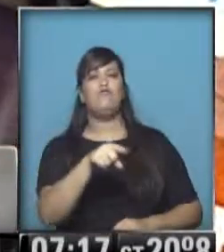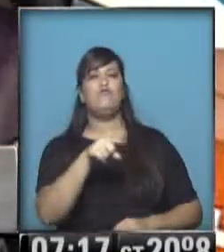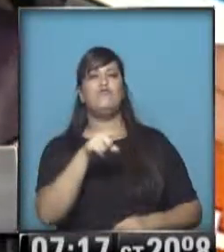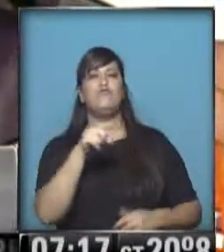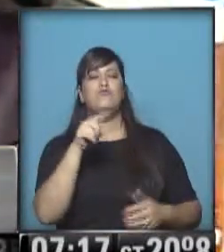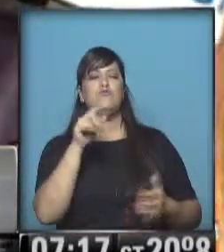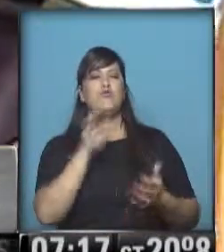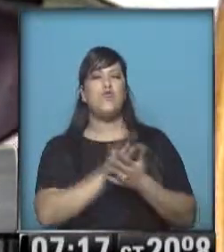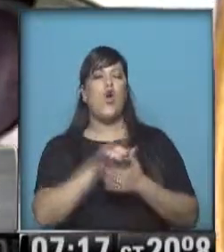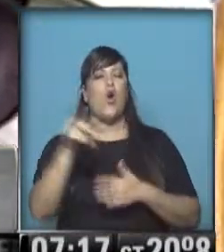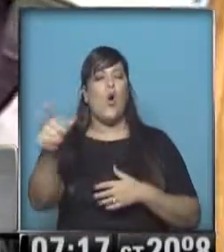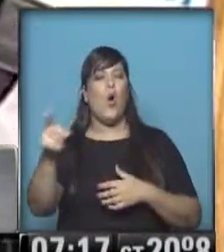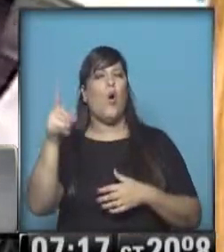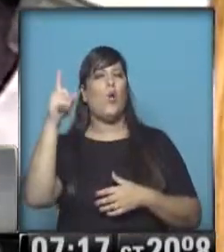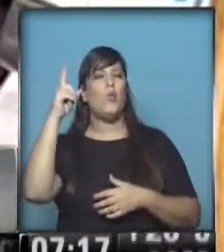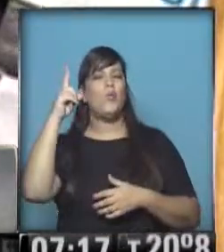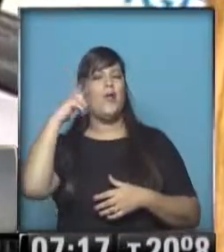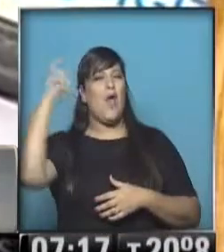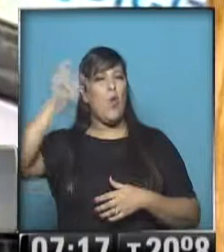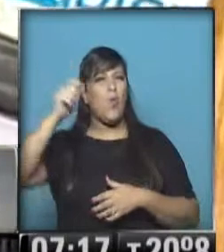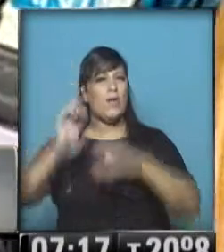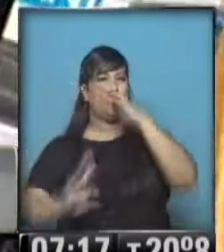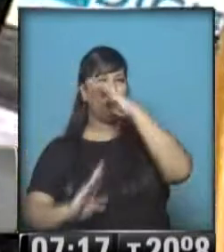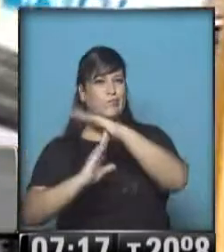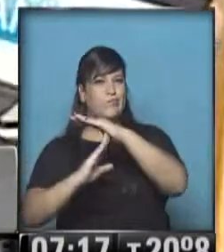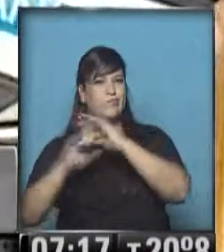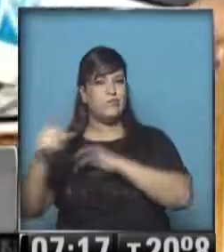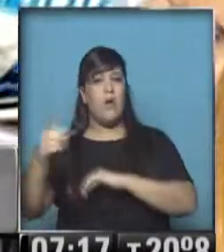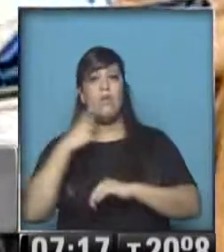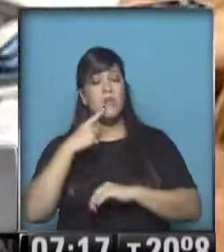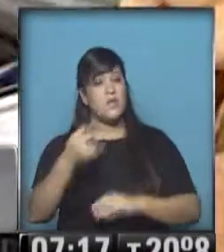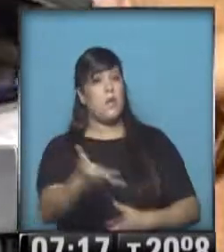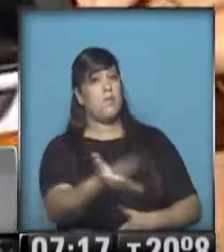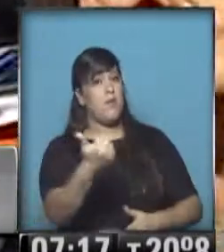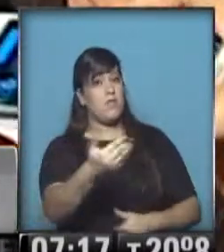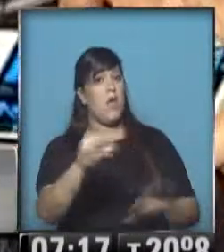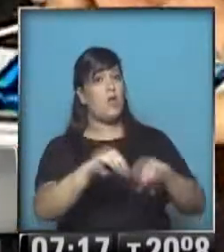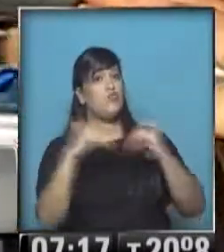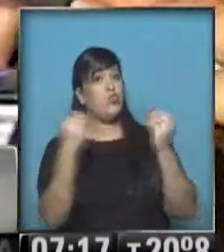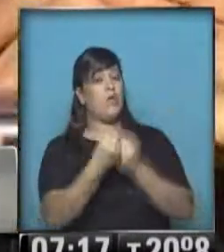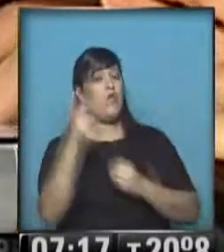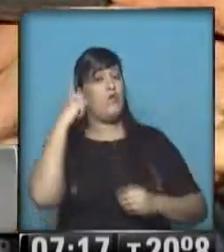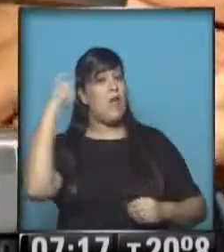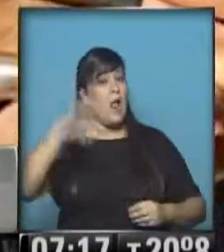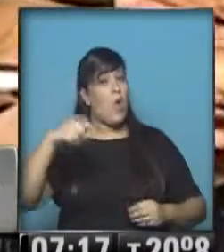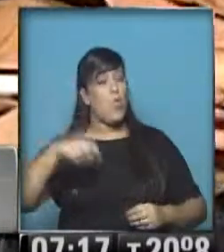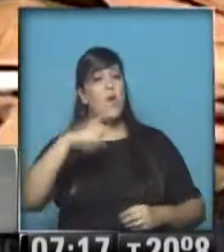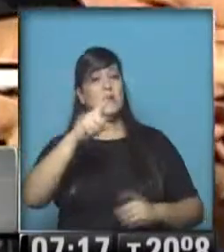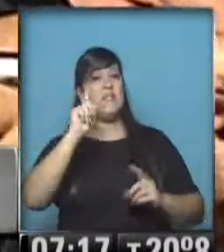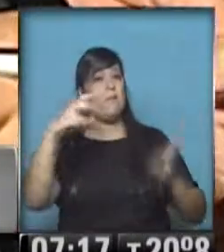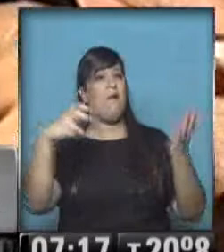del titular de la Corte, Lorenzetti, exigiendo resultados ya a la fiscal y a la jueza de la causa